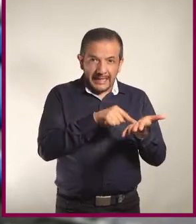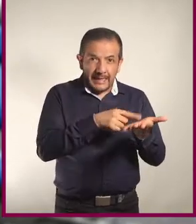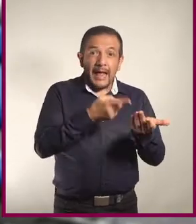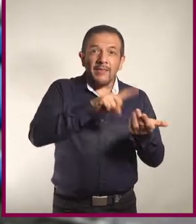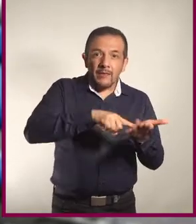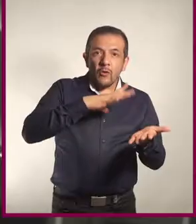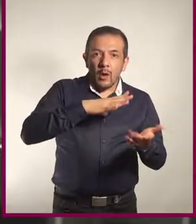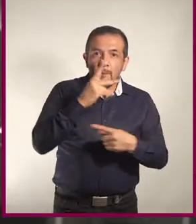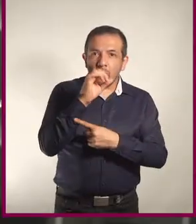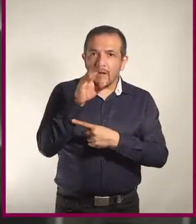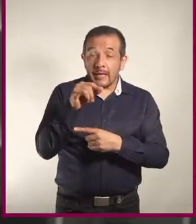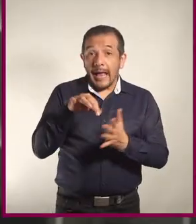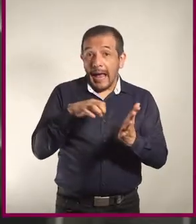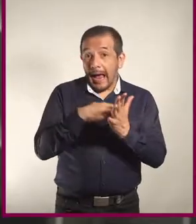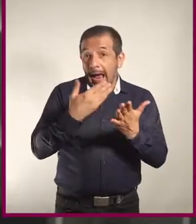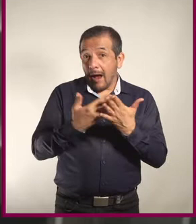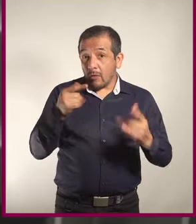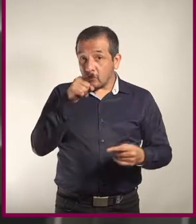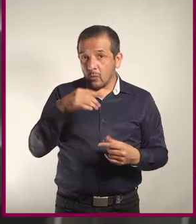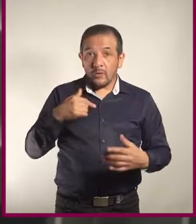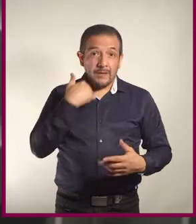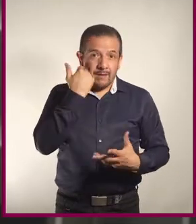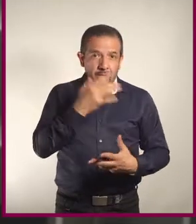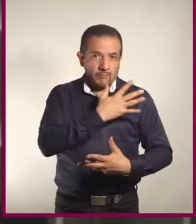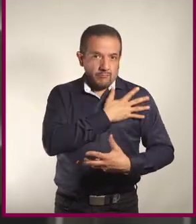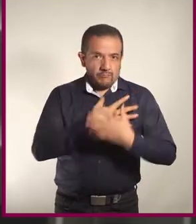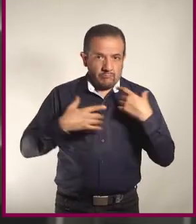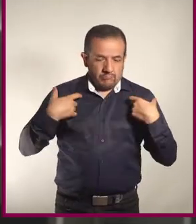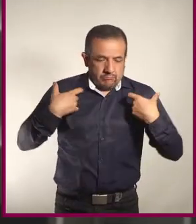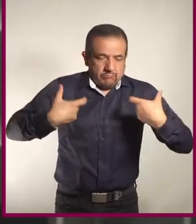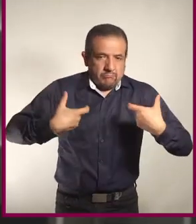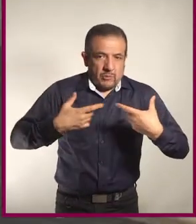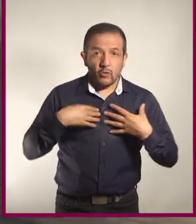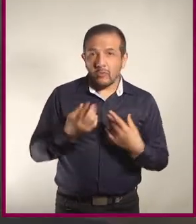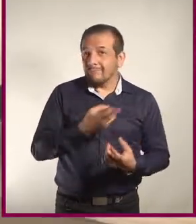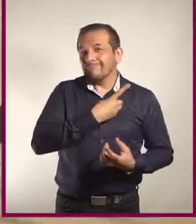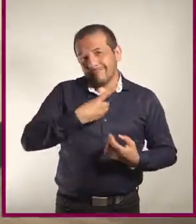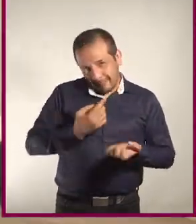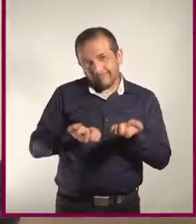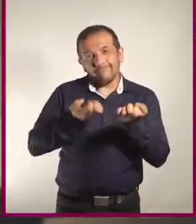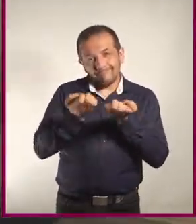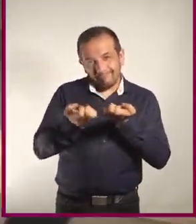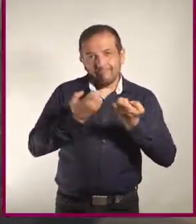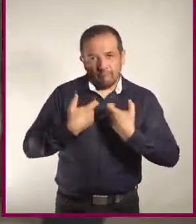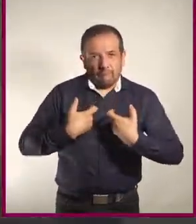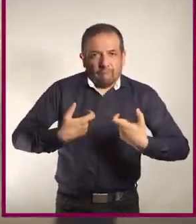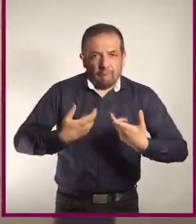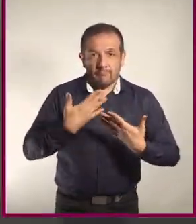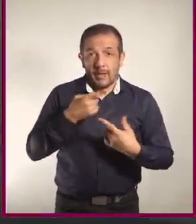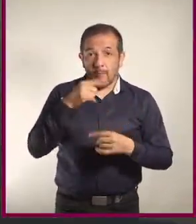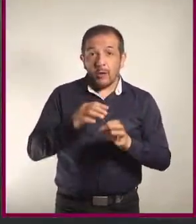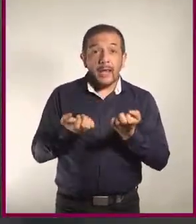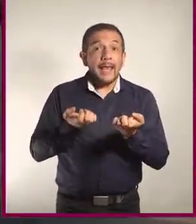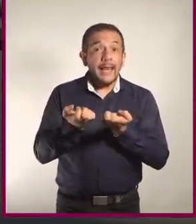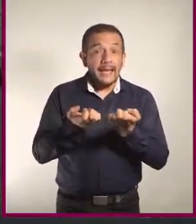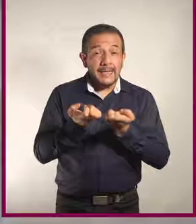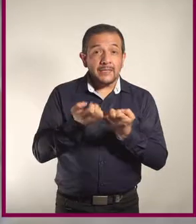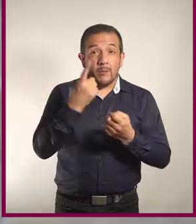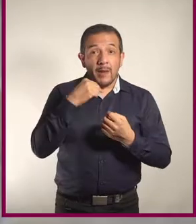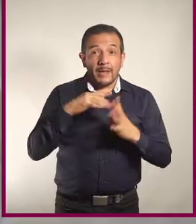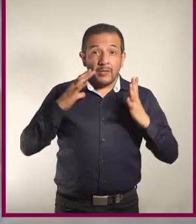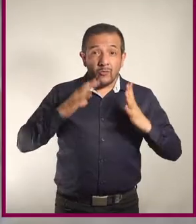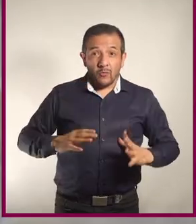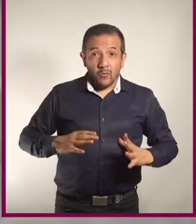peso total. Ahora bien, si tu objetivo es aumentar tu masa muscular, tienes que hacer ejercicio. El ejercicio es